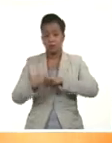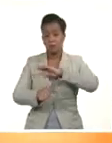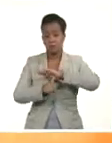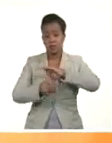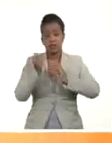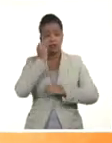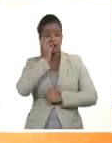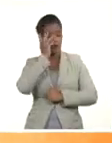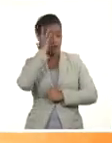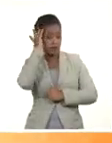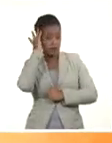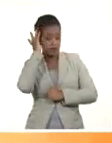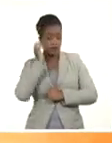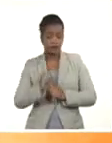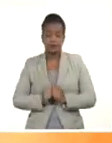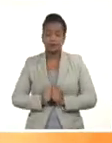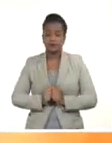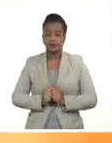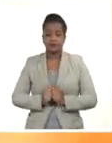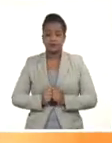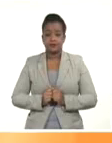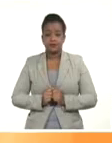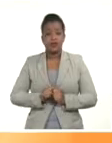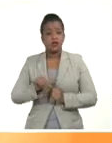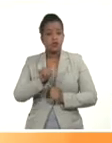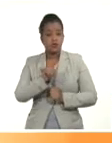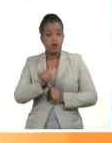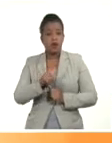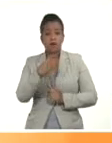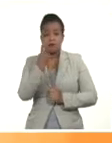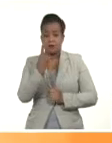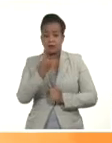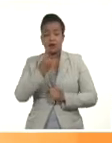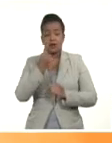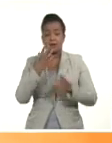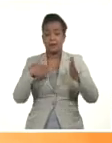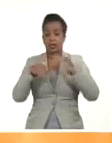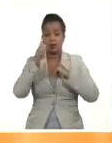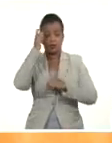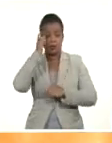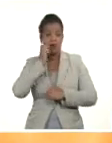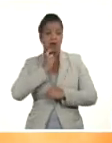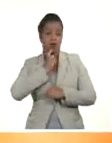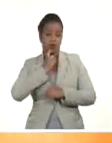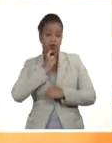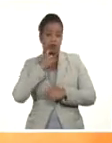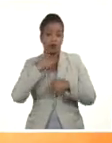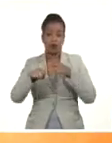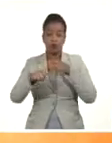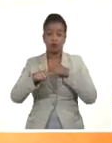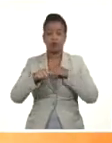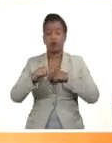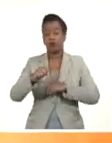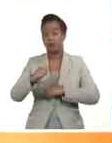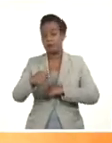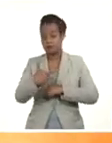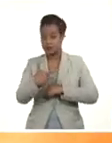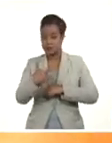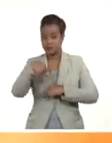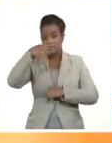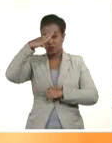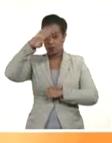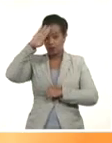Díaz-Canel Bermúdez. También estuvo presente el primer ministro Manuel Marrero Cruz, el vicepresidente de la República, Salvador Valdés